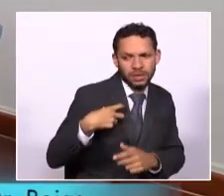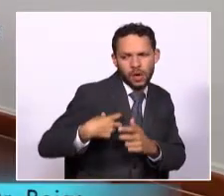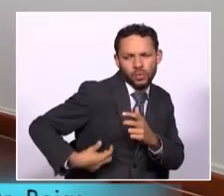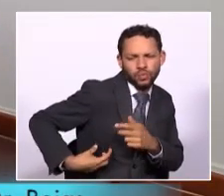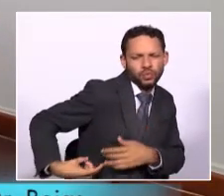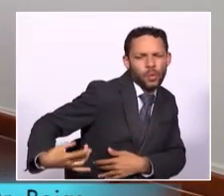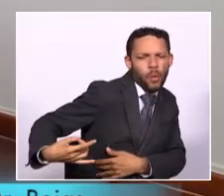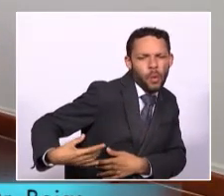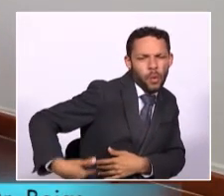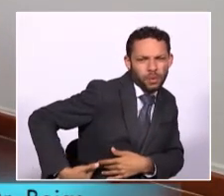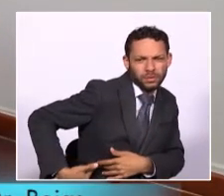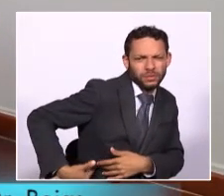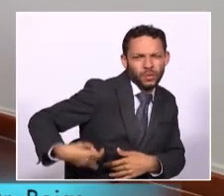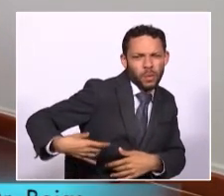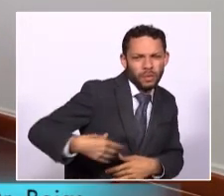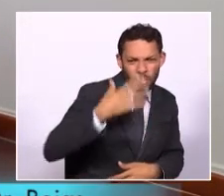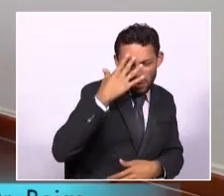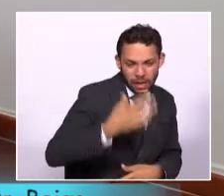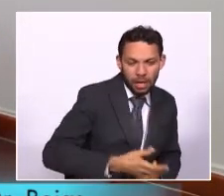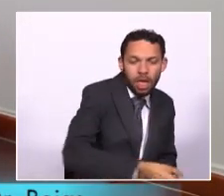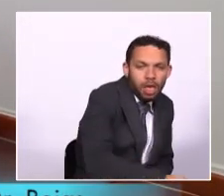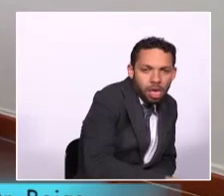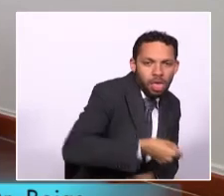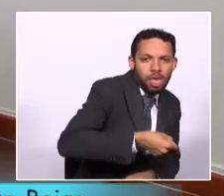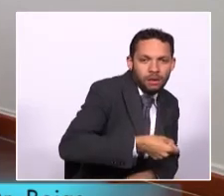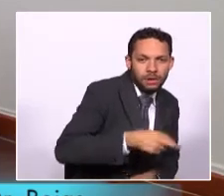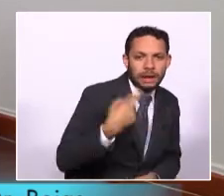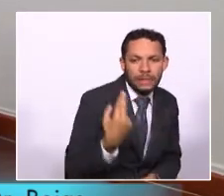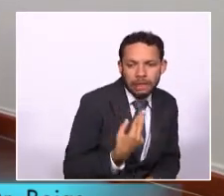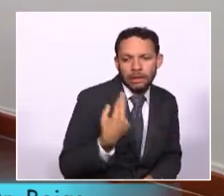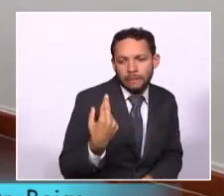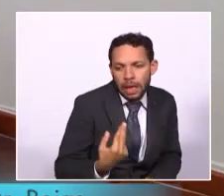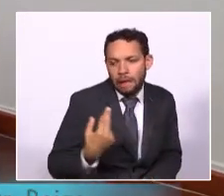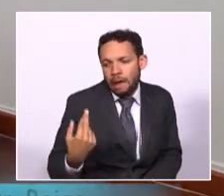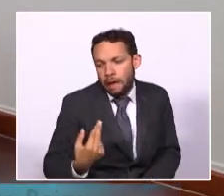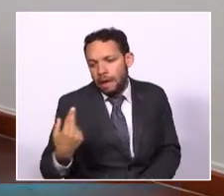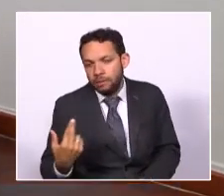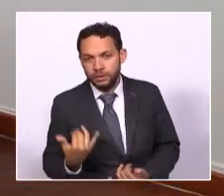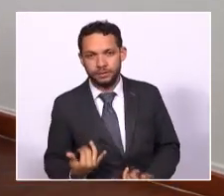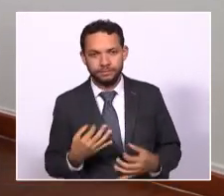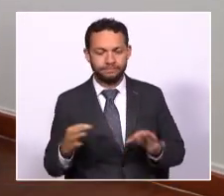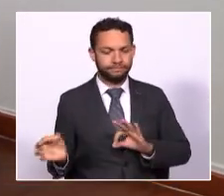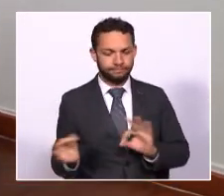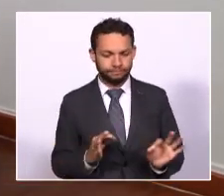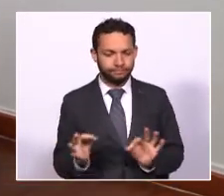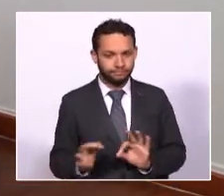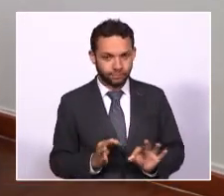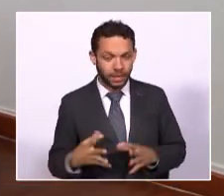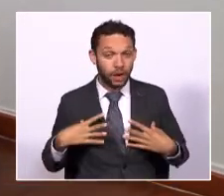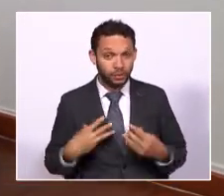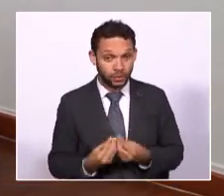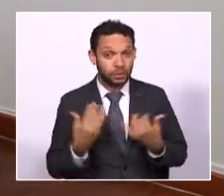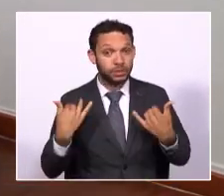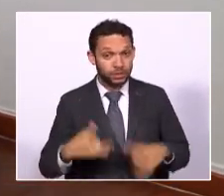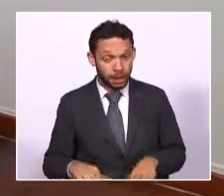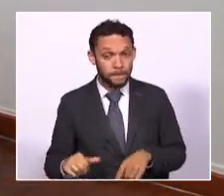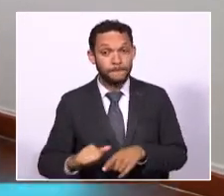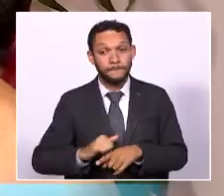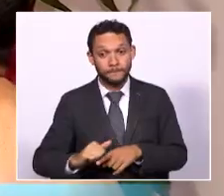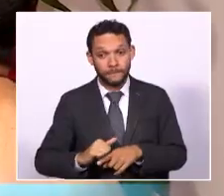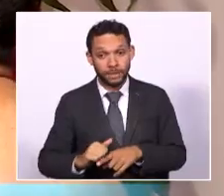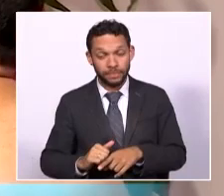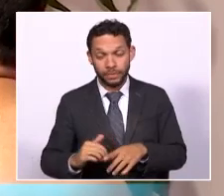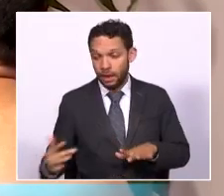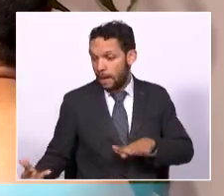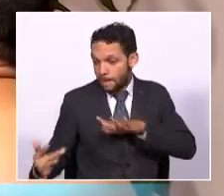cintura. Obviamente le hace muchas actividades repetitivas. Preventivamente, porque veíamos que él tiene como una simetría,